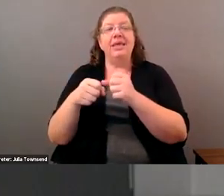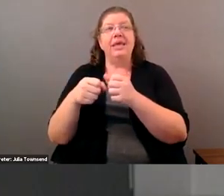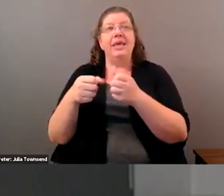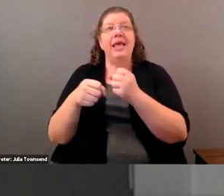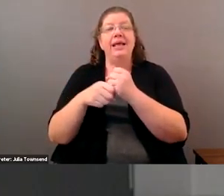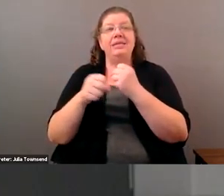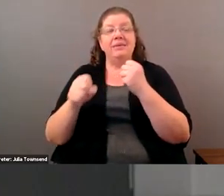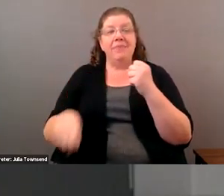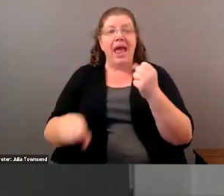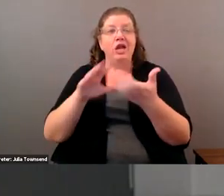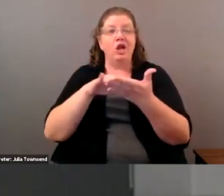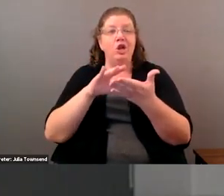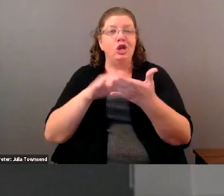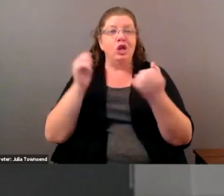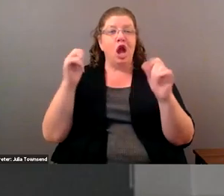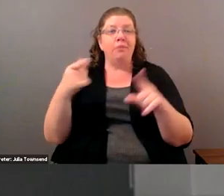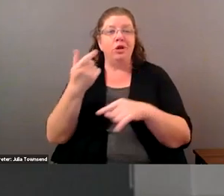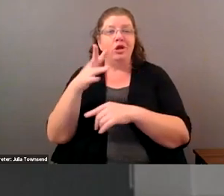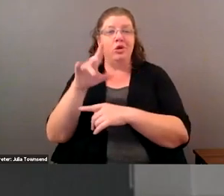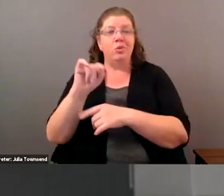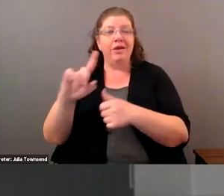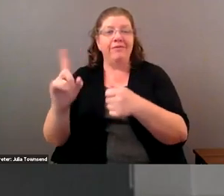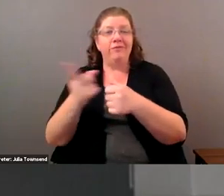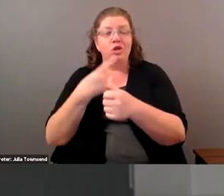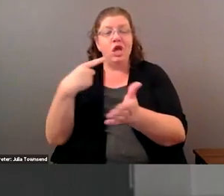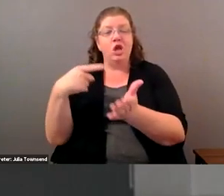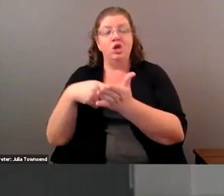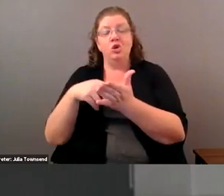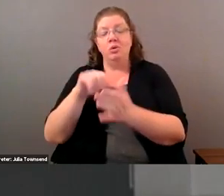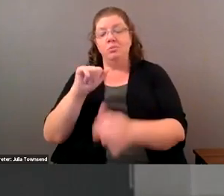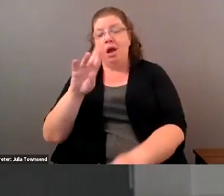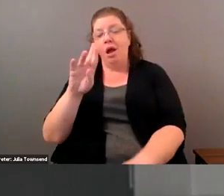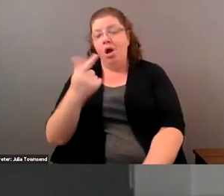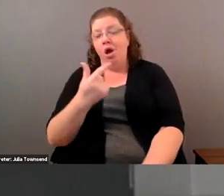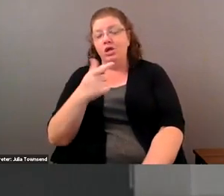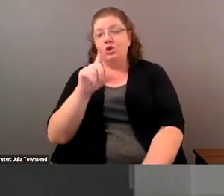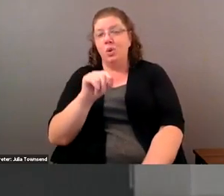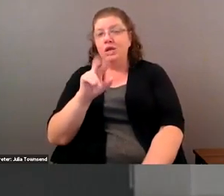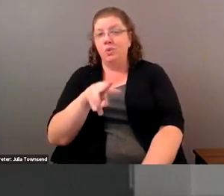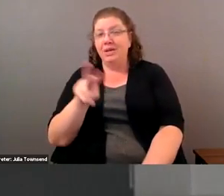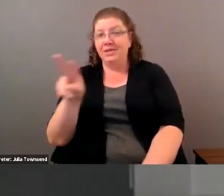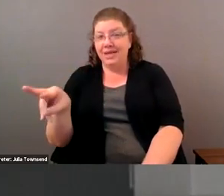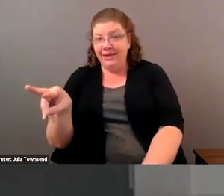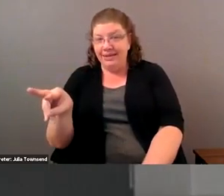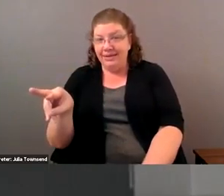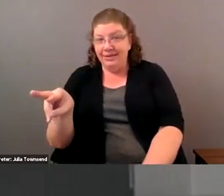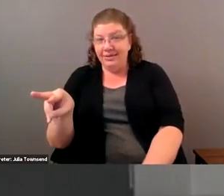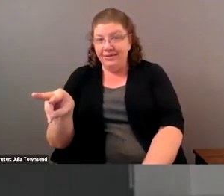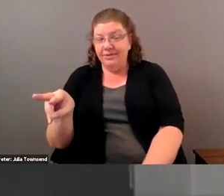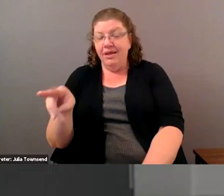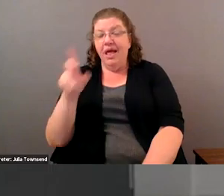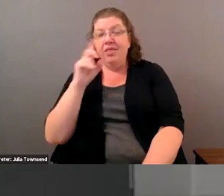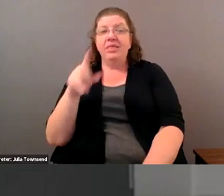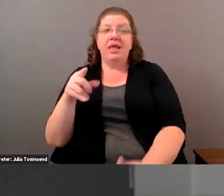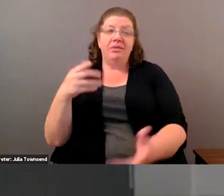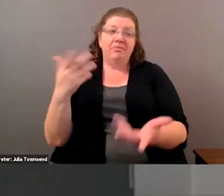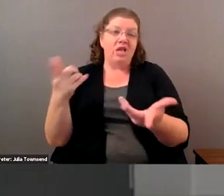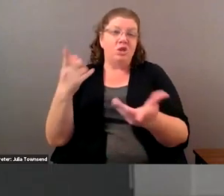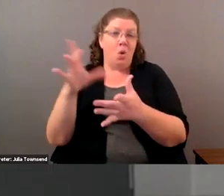si podemos comenzar a gastar estos subsidios primero que solo tenemos que estar paraguas sobre el